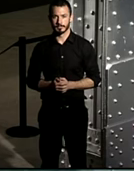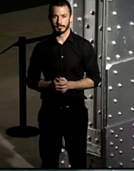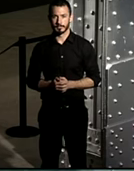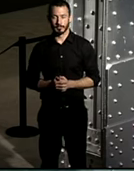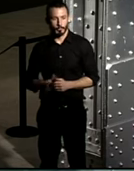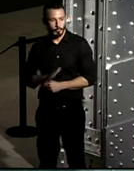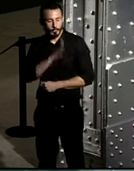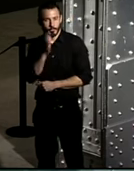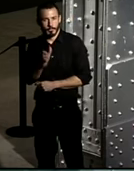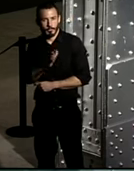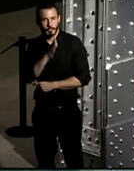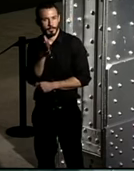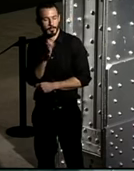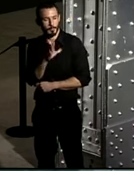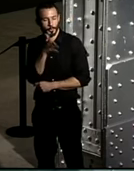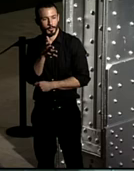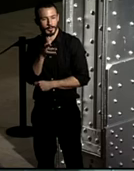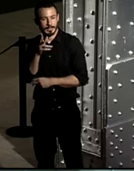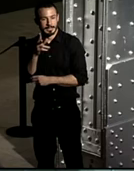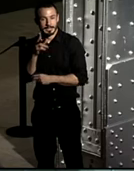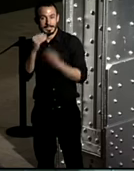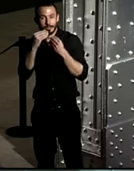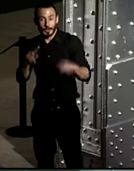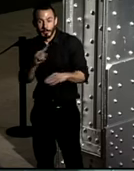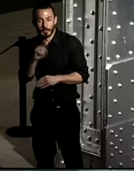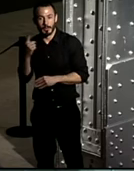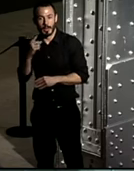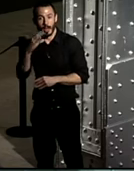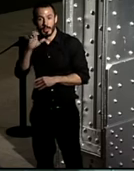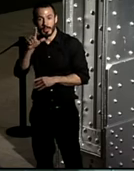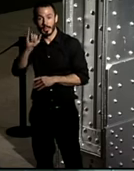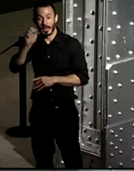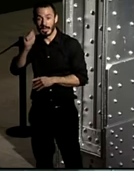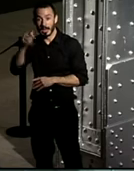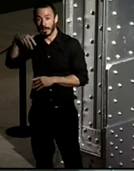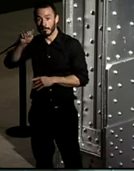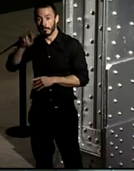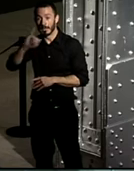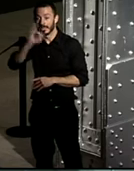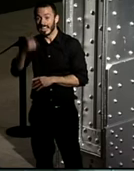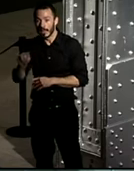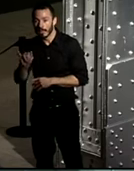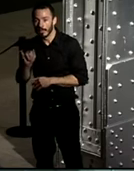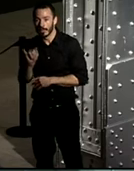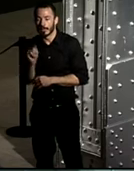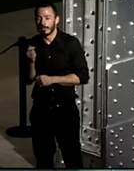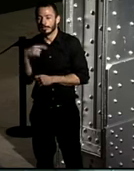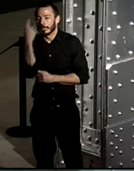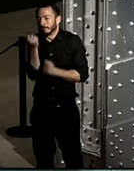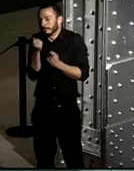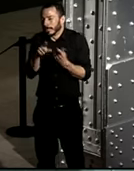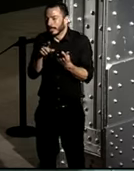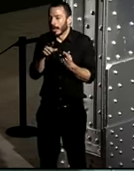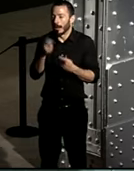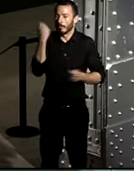Es increíble porque en la primera historia que hemos visto, Fele Martínez se parece un poco al protagonista de Breaking Bad. Incluso